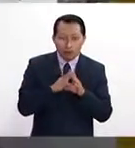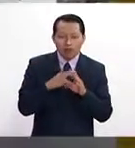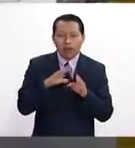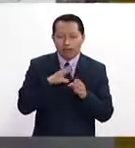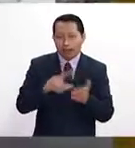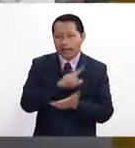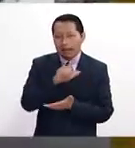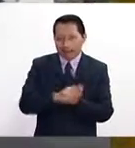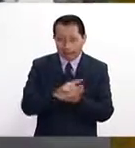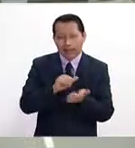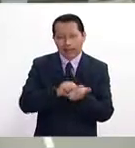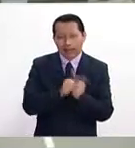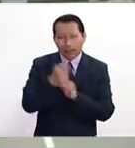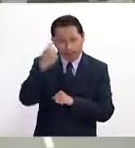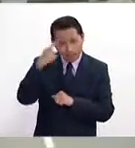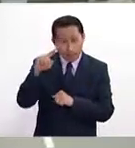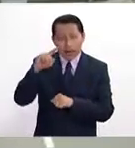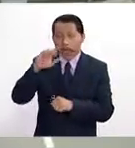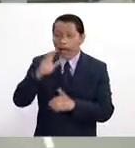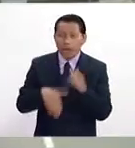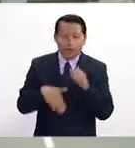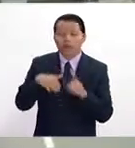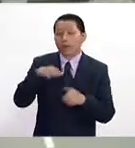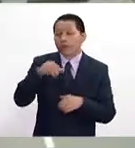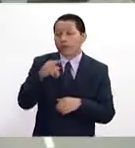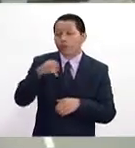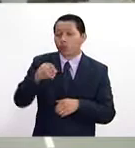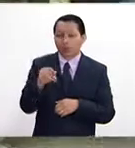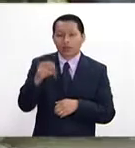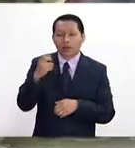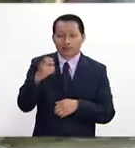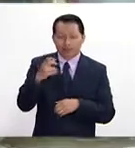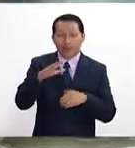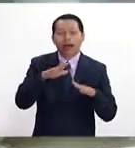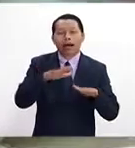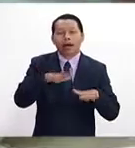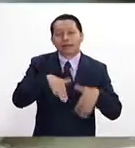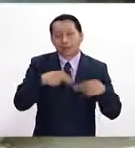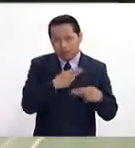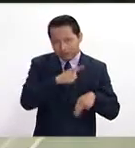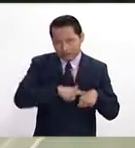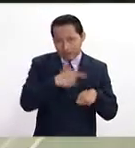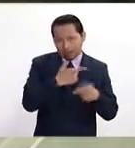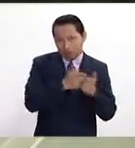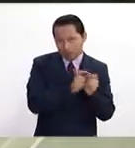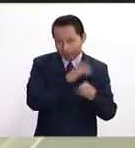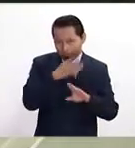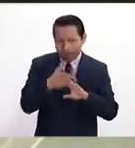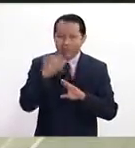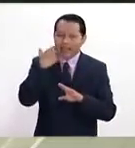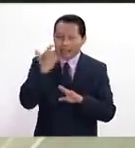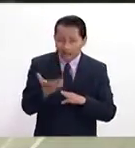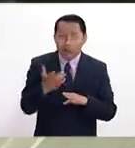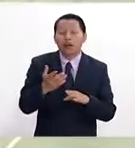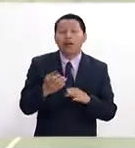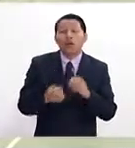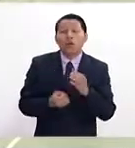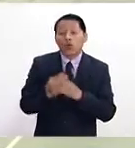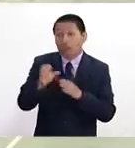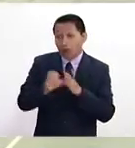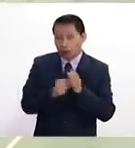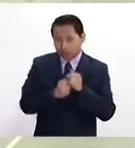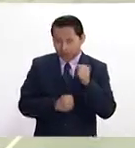y legal para acabar con el régimen de Maduro, que es lo que está tratando de hacer la Asamblea Nacional y la oposición. Ahora, crear una nueva